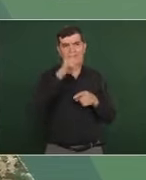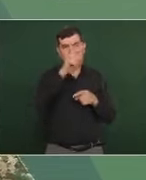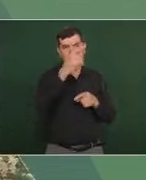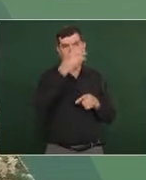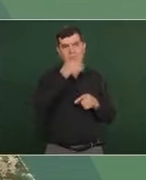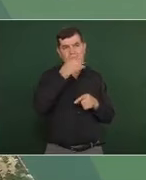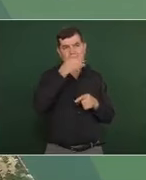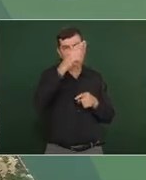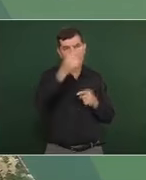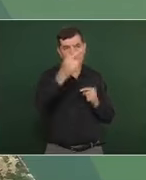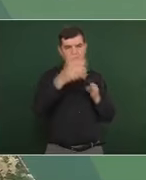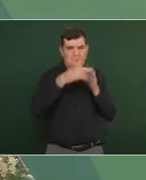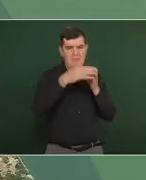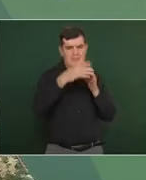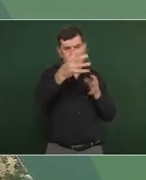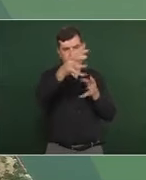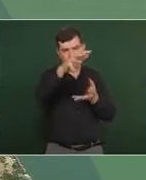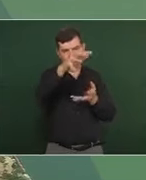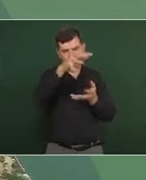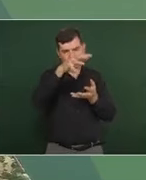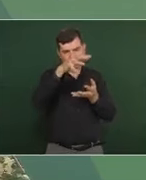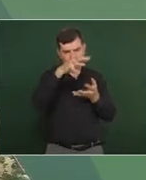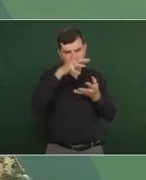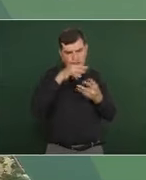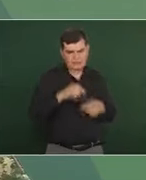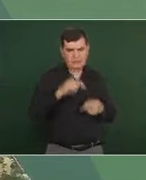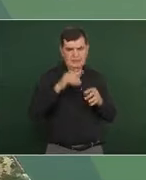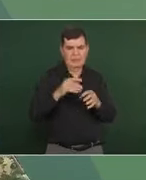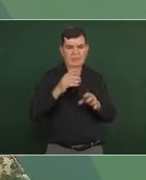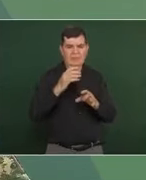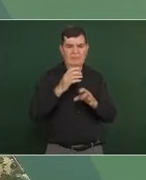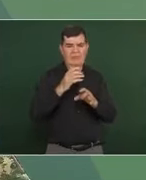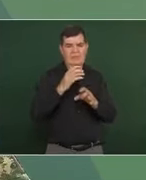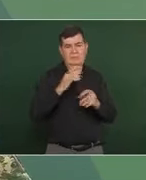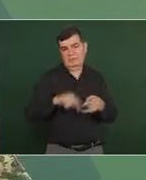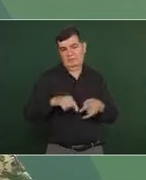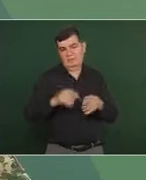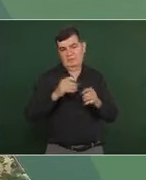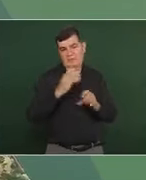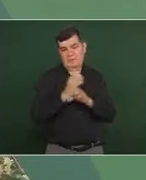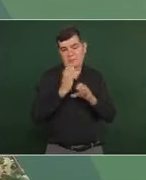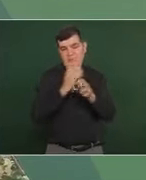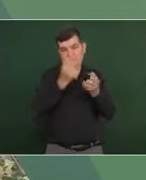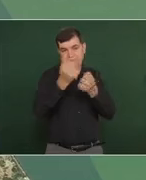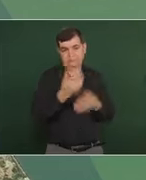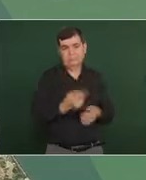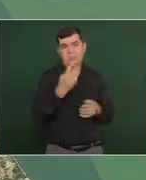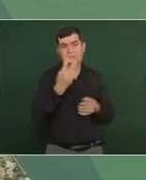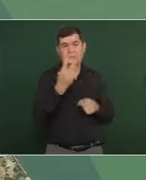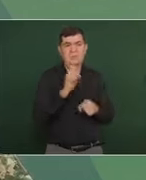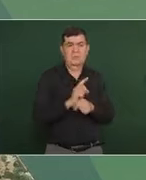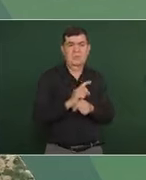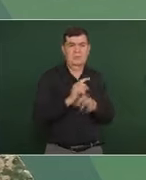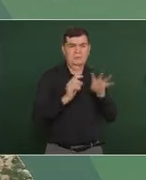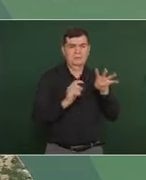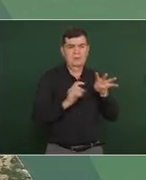y vienen por mar y por tierra esos enseres, estarán aquí dos días